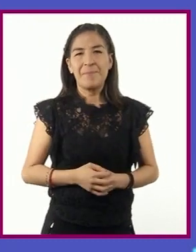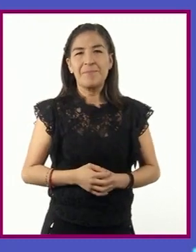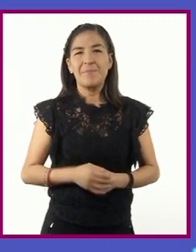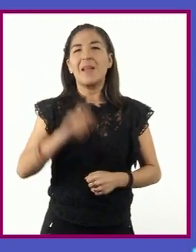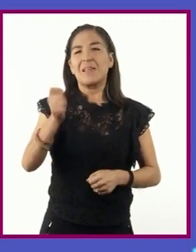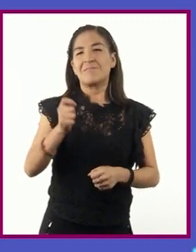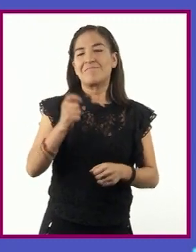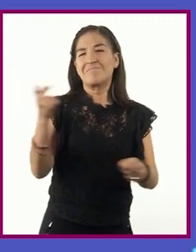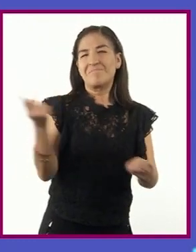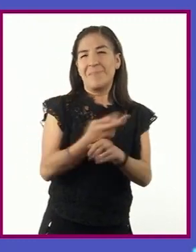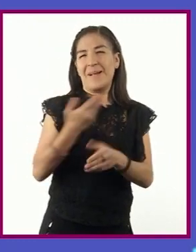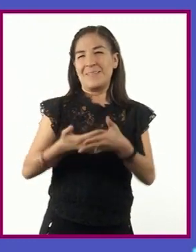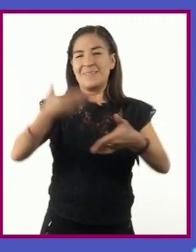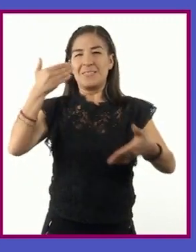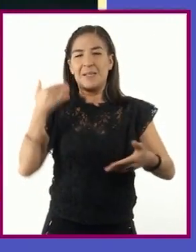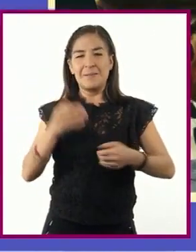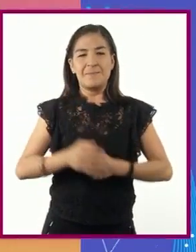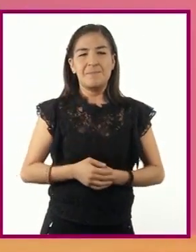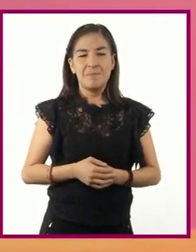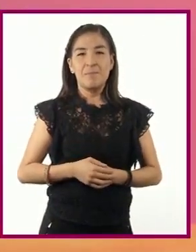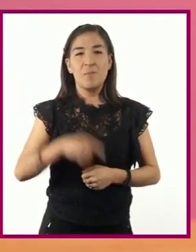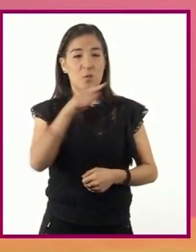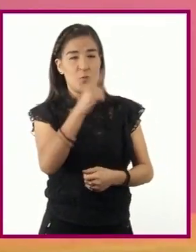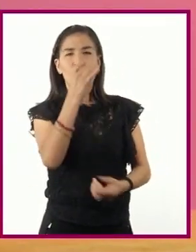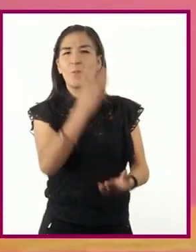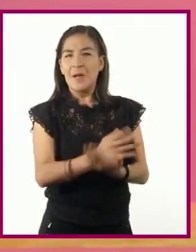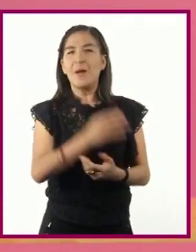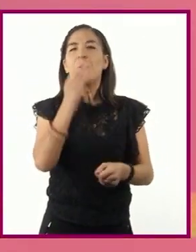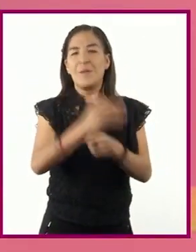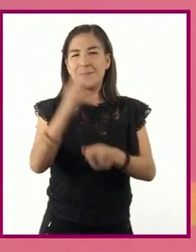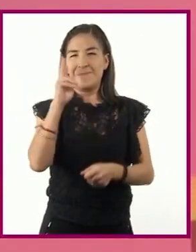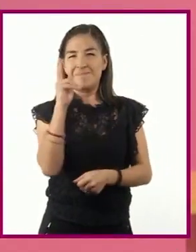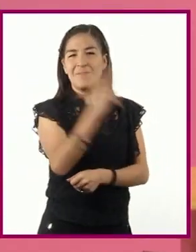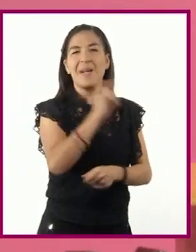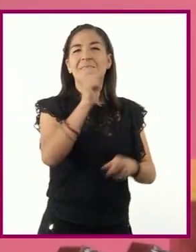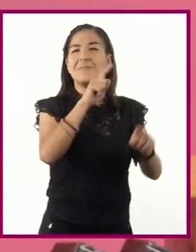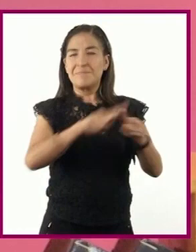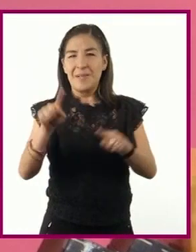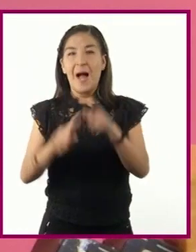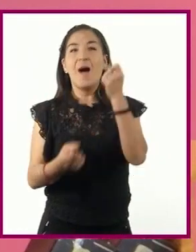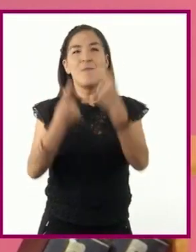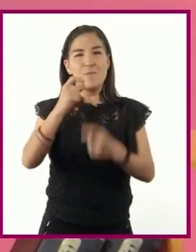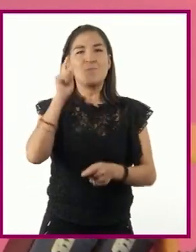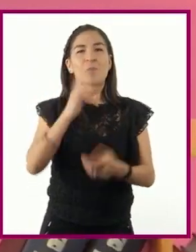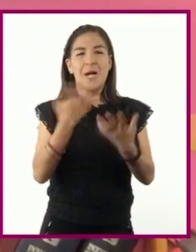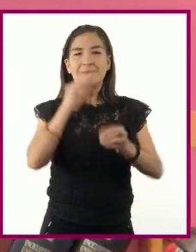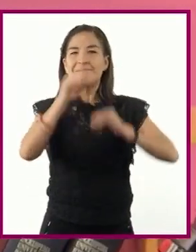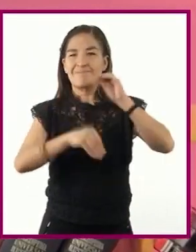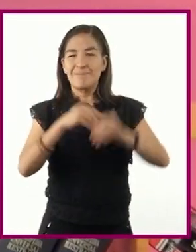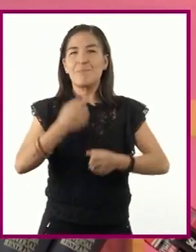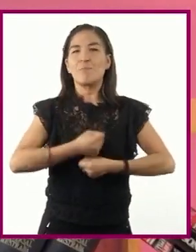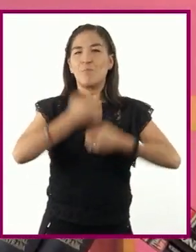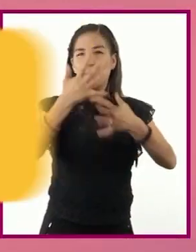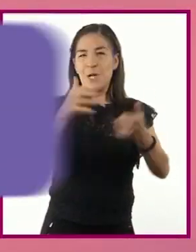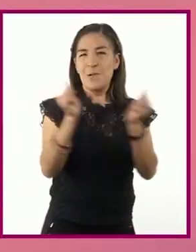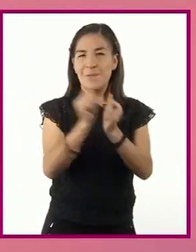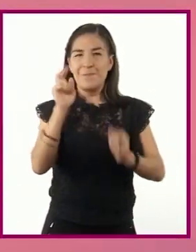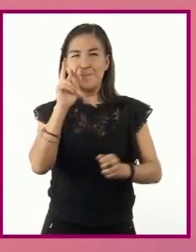lo pasado. No quisiera hacer lo mismo y los invito a ver lo que algunas mujeres escritoras hacen con la poesía